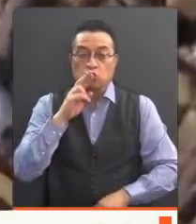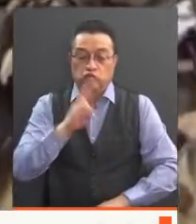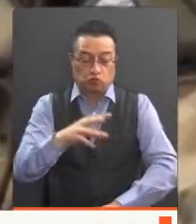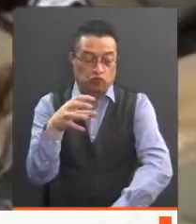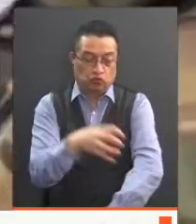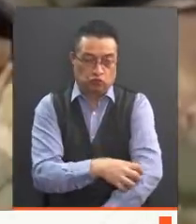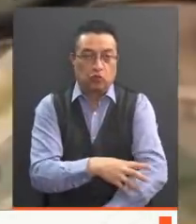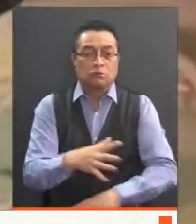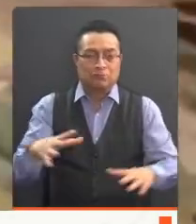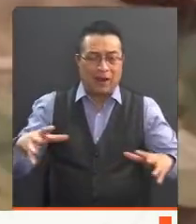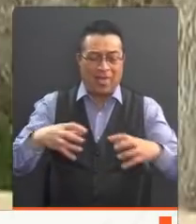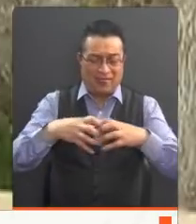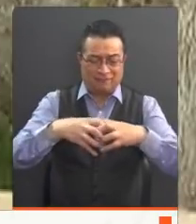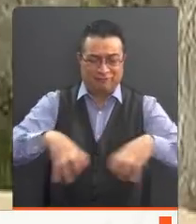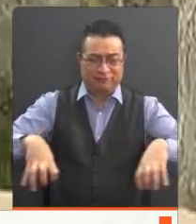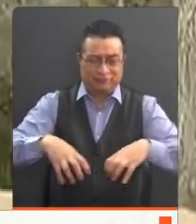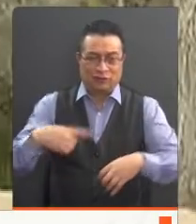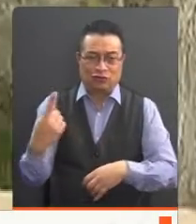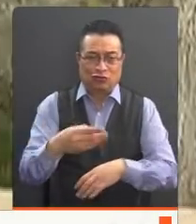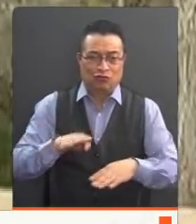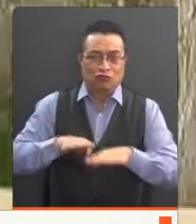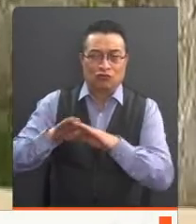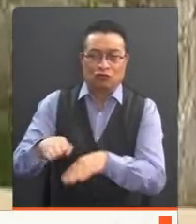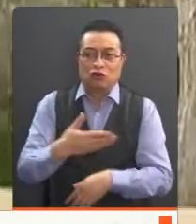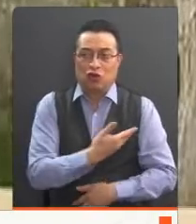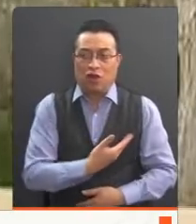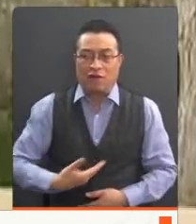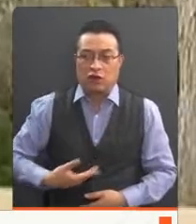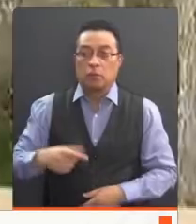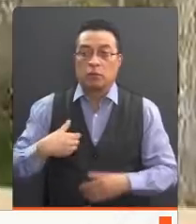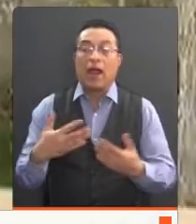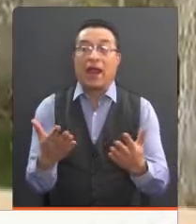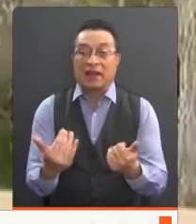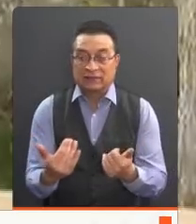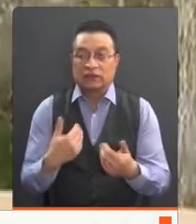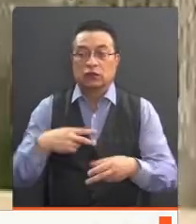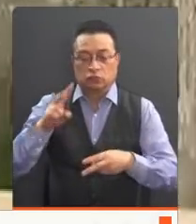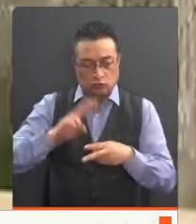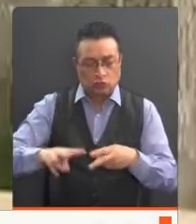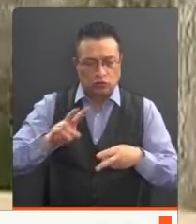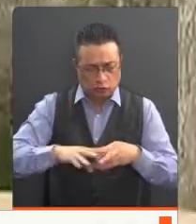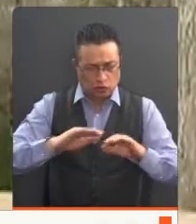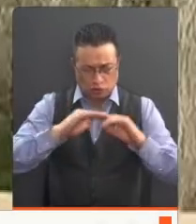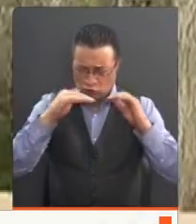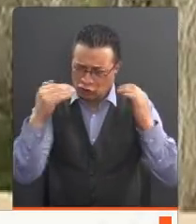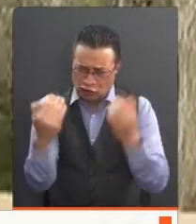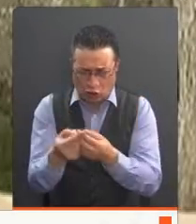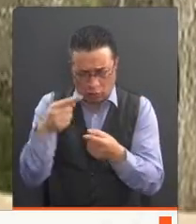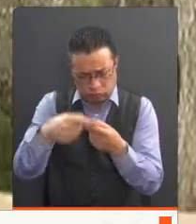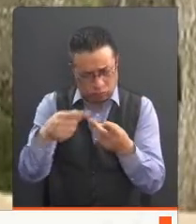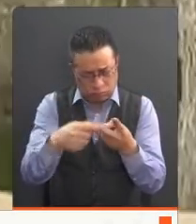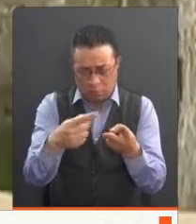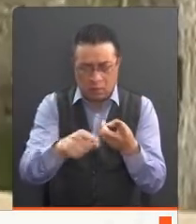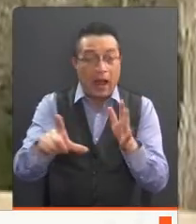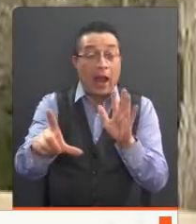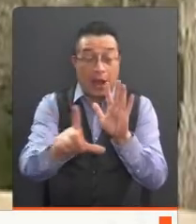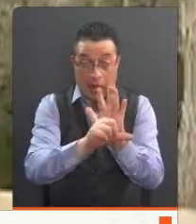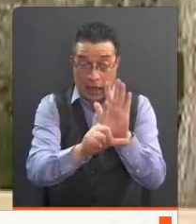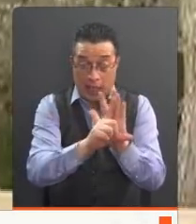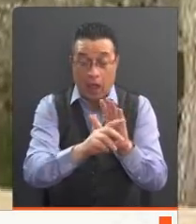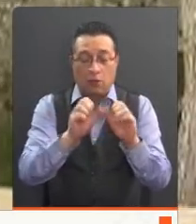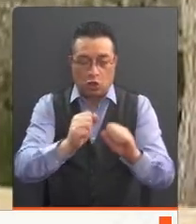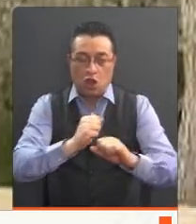la división en el oficialismo. Creo que es necesario usar todas las herramientas disponibles institucionales y legales para combatir